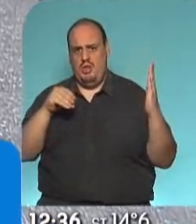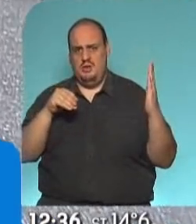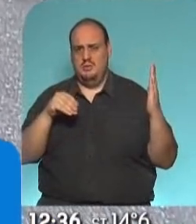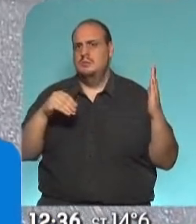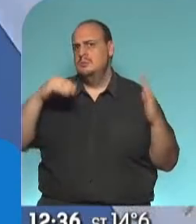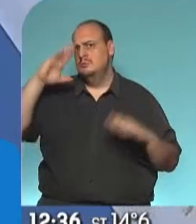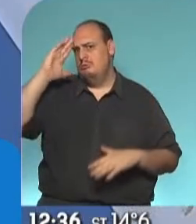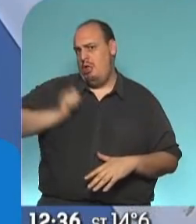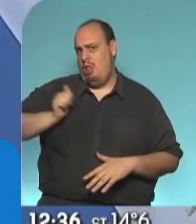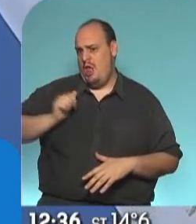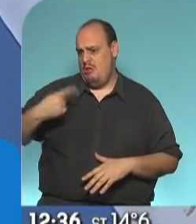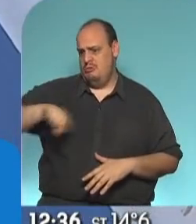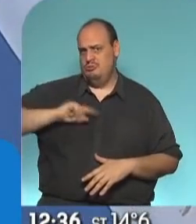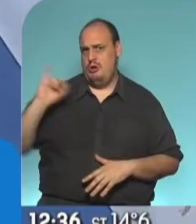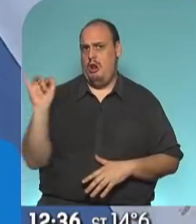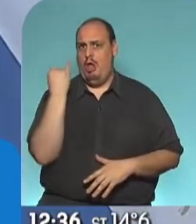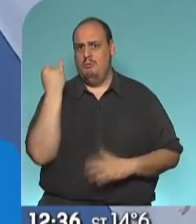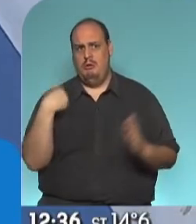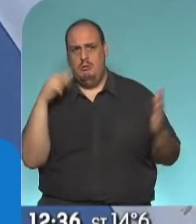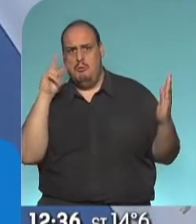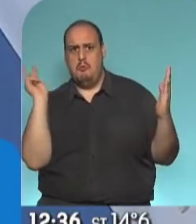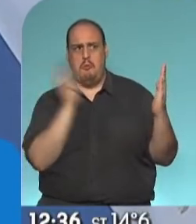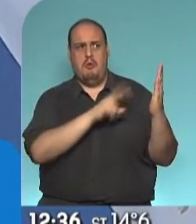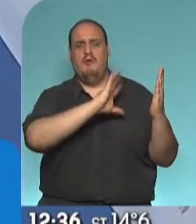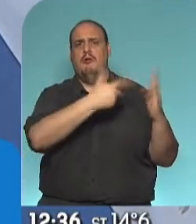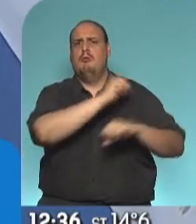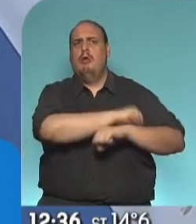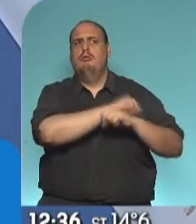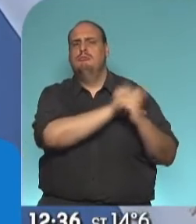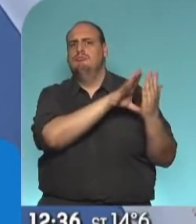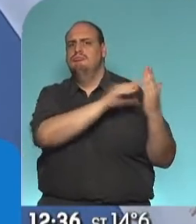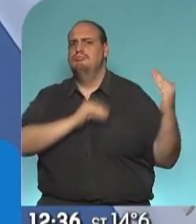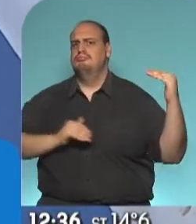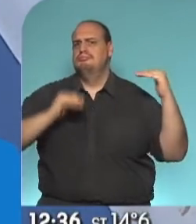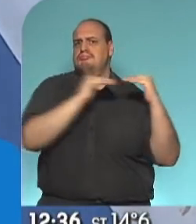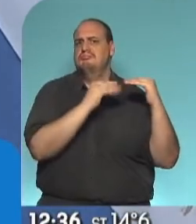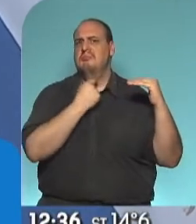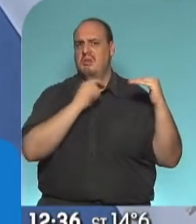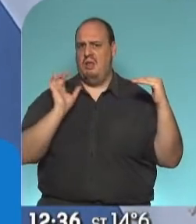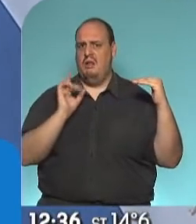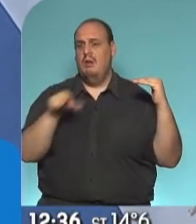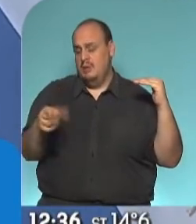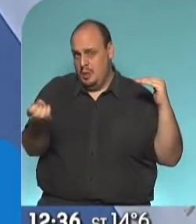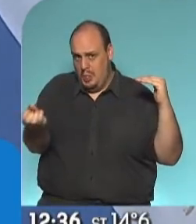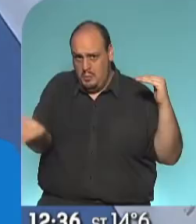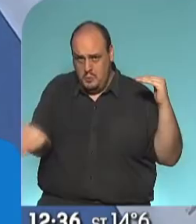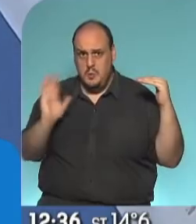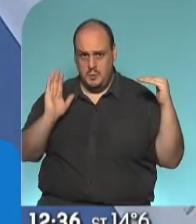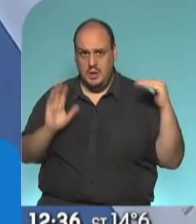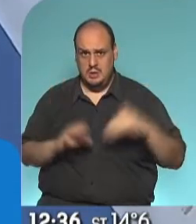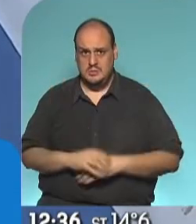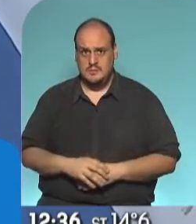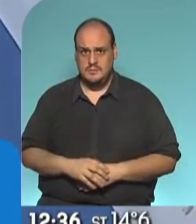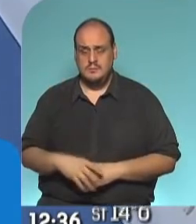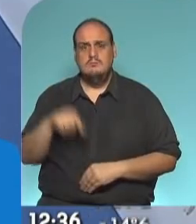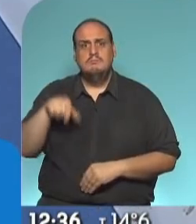Fuerzas Armadas ven en él al modelo de conducta y está muy bien que así lo hagan.